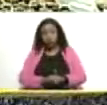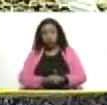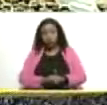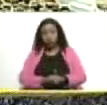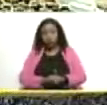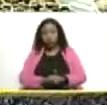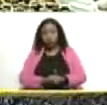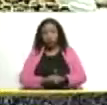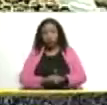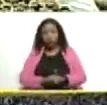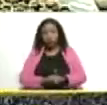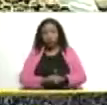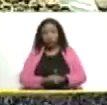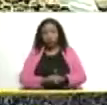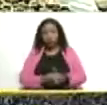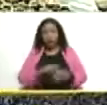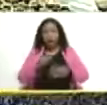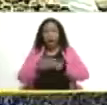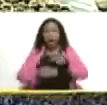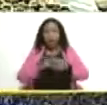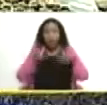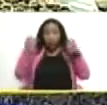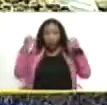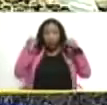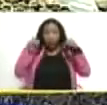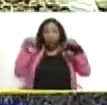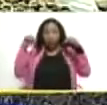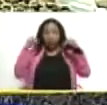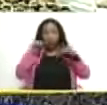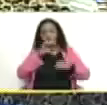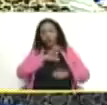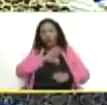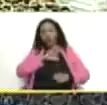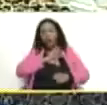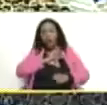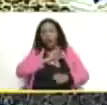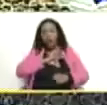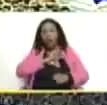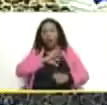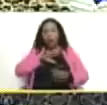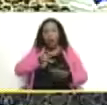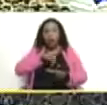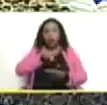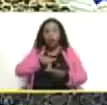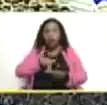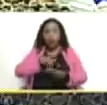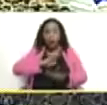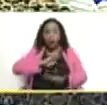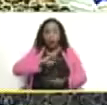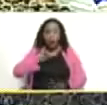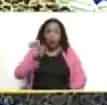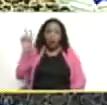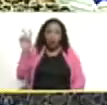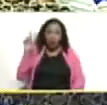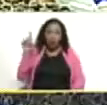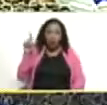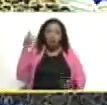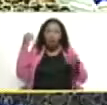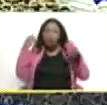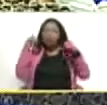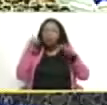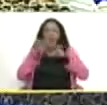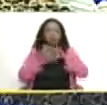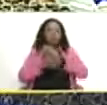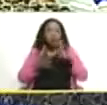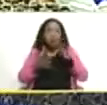llevando adelante ejercicios de soberanía nacional, que eran ejercicios hechos sobre